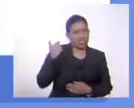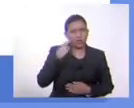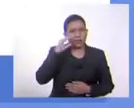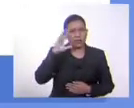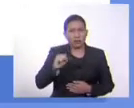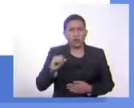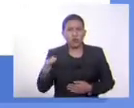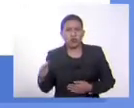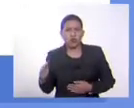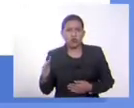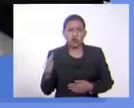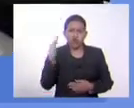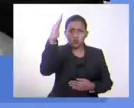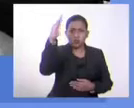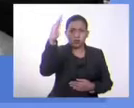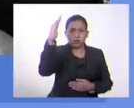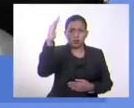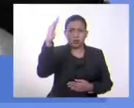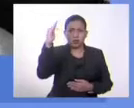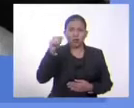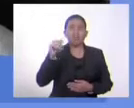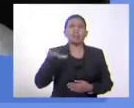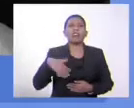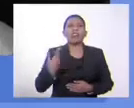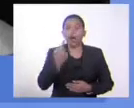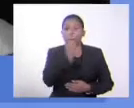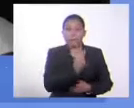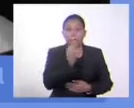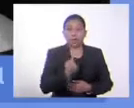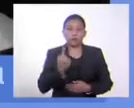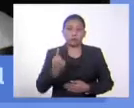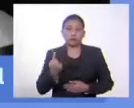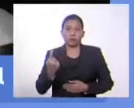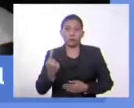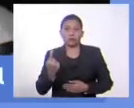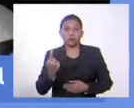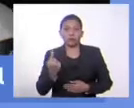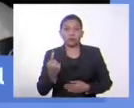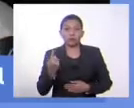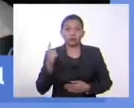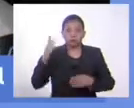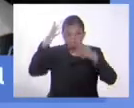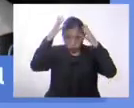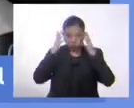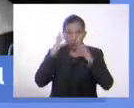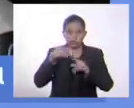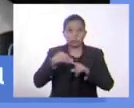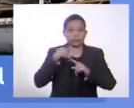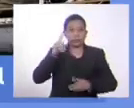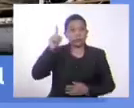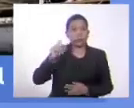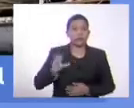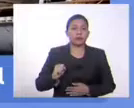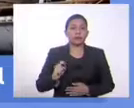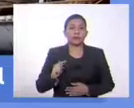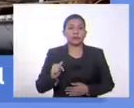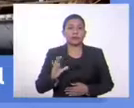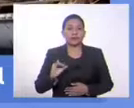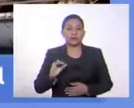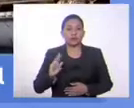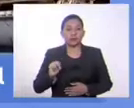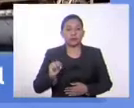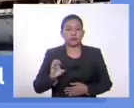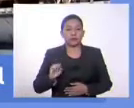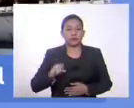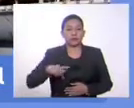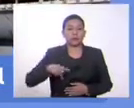astronautas, a la estación espacial allá que orbita alrededor de la Tierra, pero quien ha pagado enteramente la tecnología